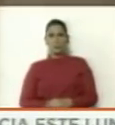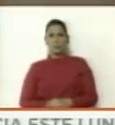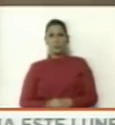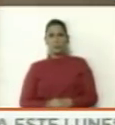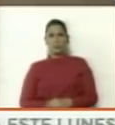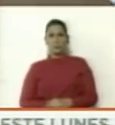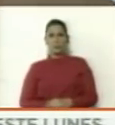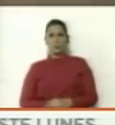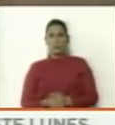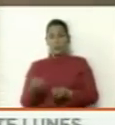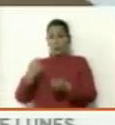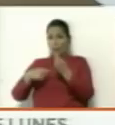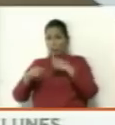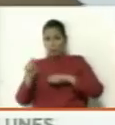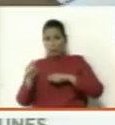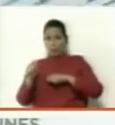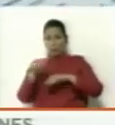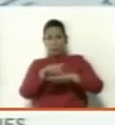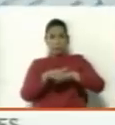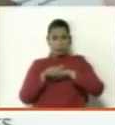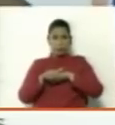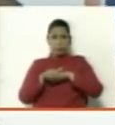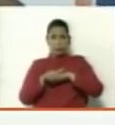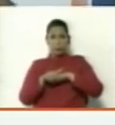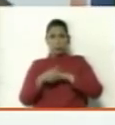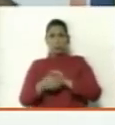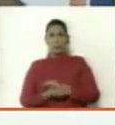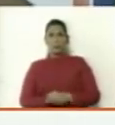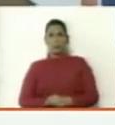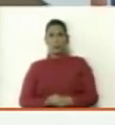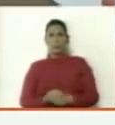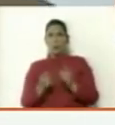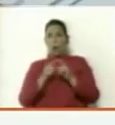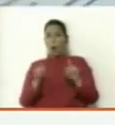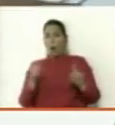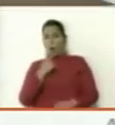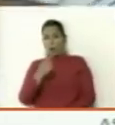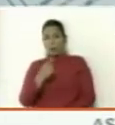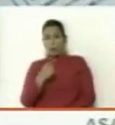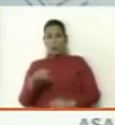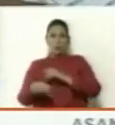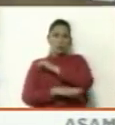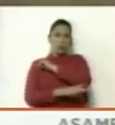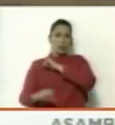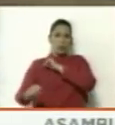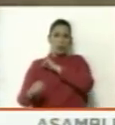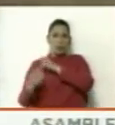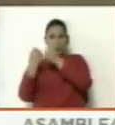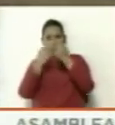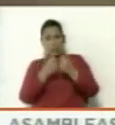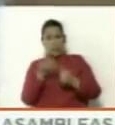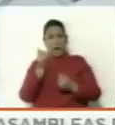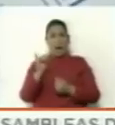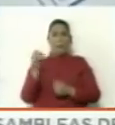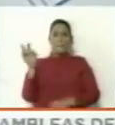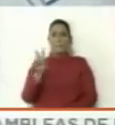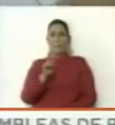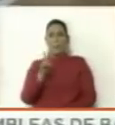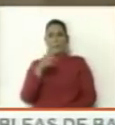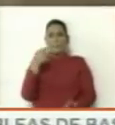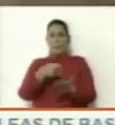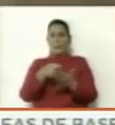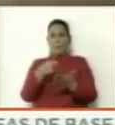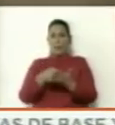en Londres entre Salcedo y Rivero Serpa, otro guiso para tratar de robarse los dineros que tiene Venezuela depositada en